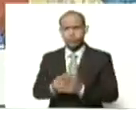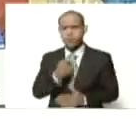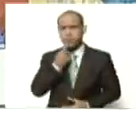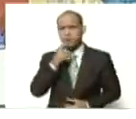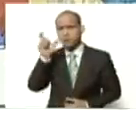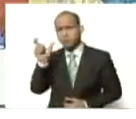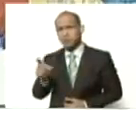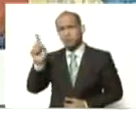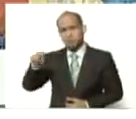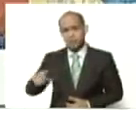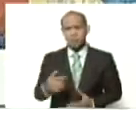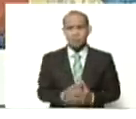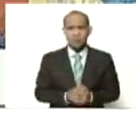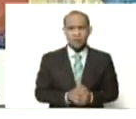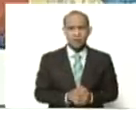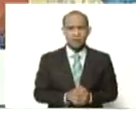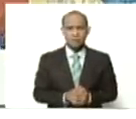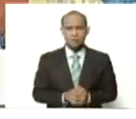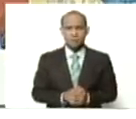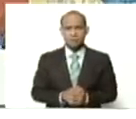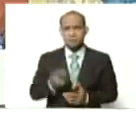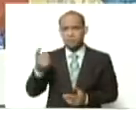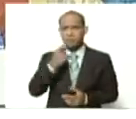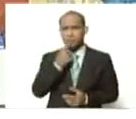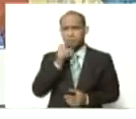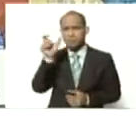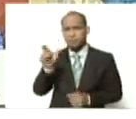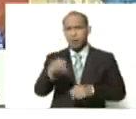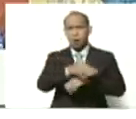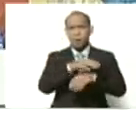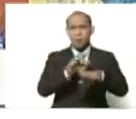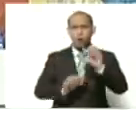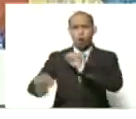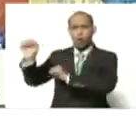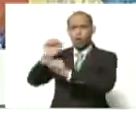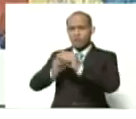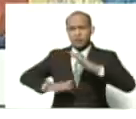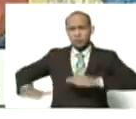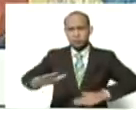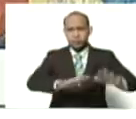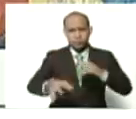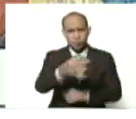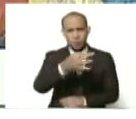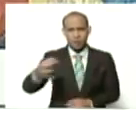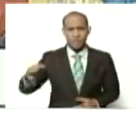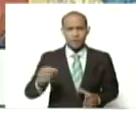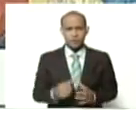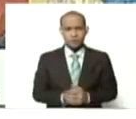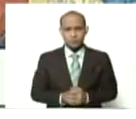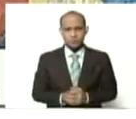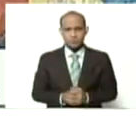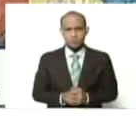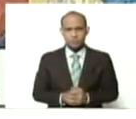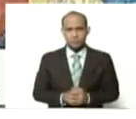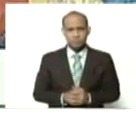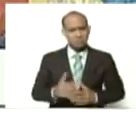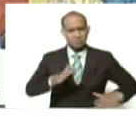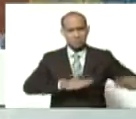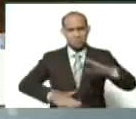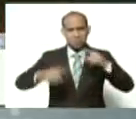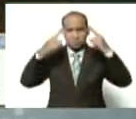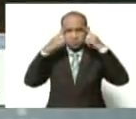Ceballos. Me dice que Padrino es tremendo, el tigre de Carayaca, pues. Tremendo dominocero.